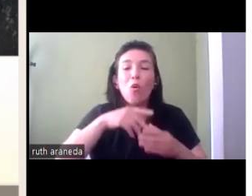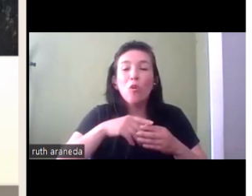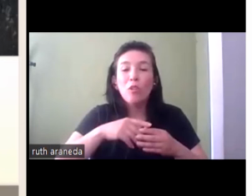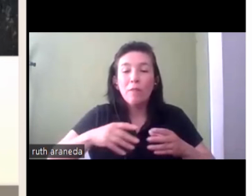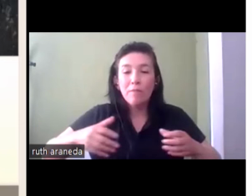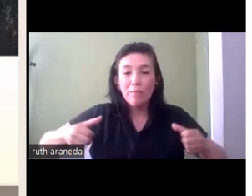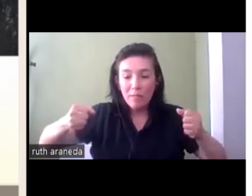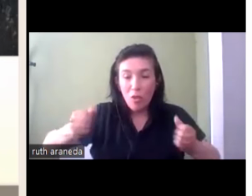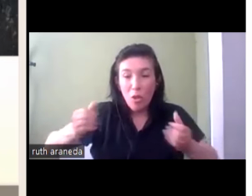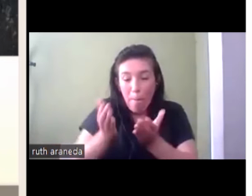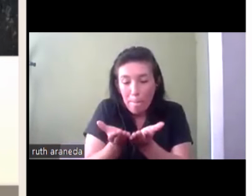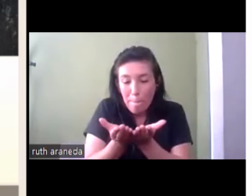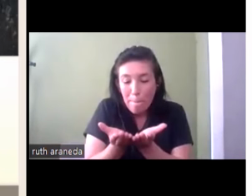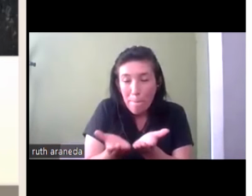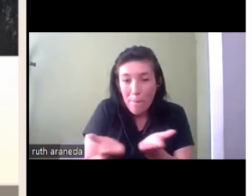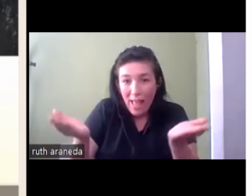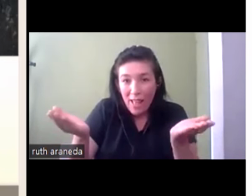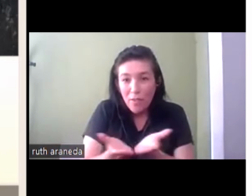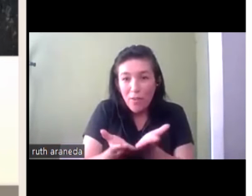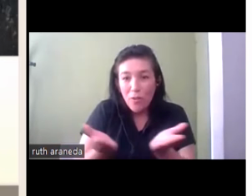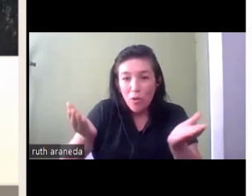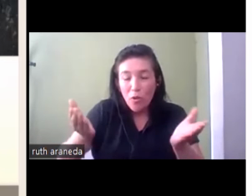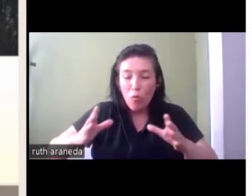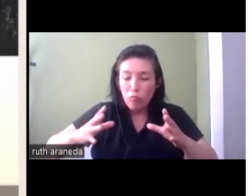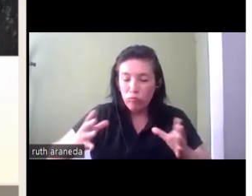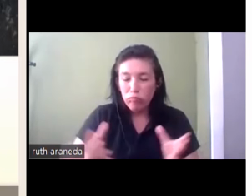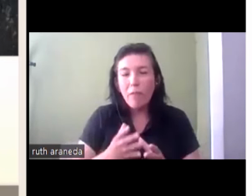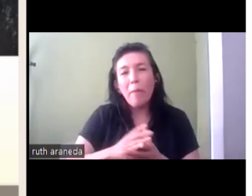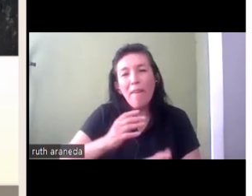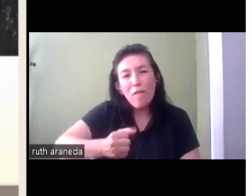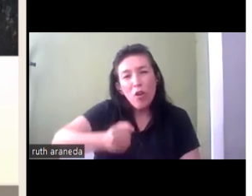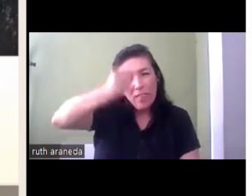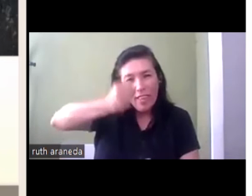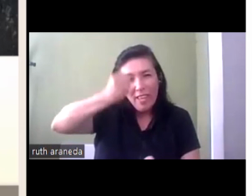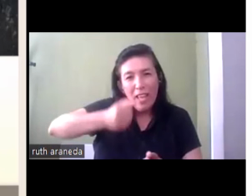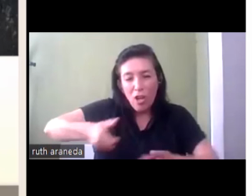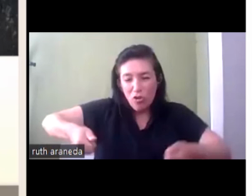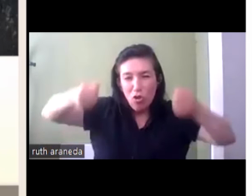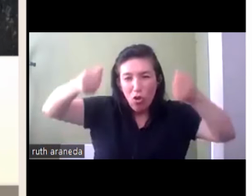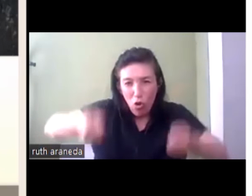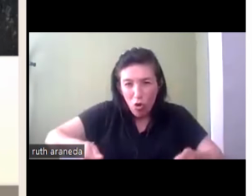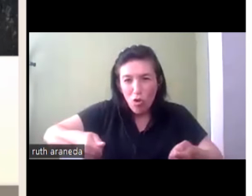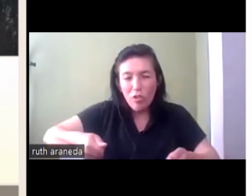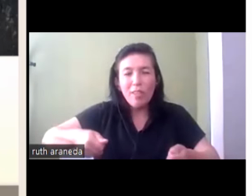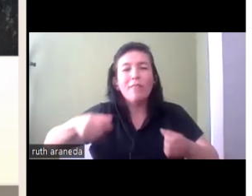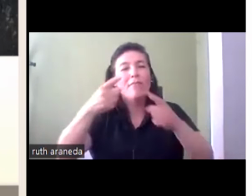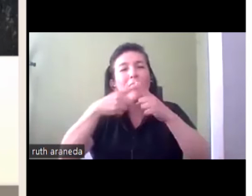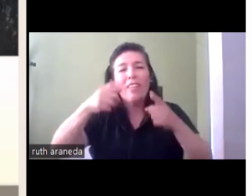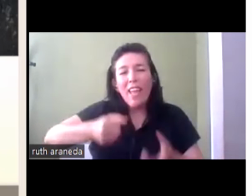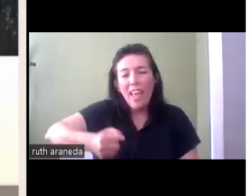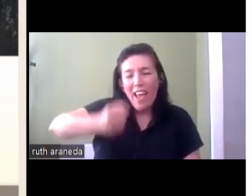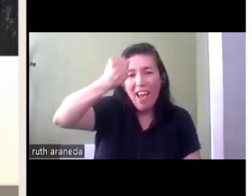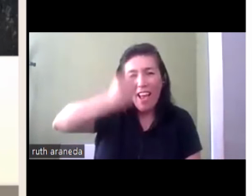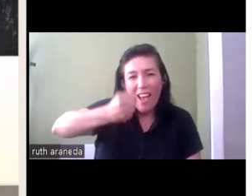los platos planos, los platos con forma de ave, ornitomorfo, botellas, las ollas en pedestal, los jarros antropomorfos, así como otras innovaciones propias